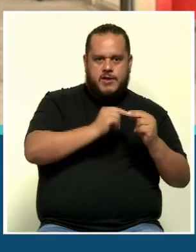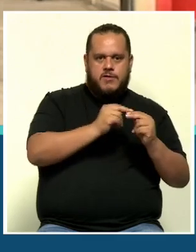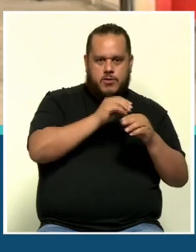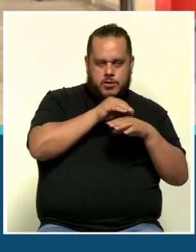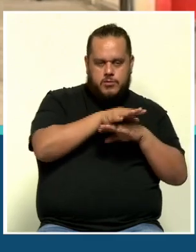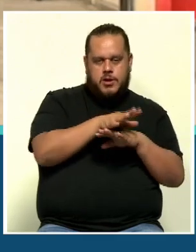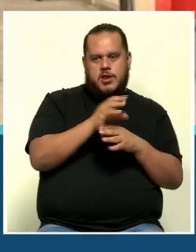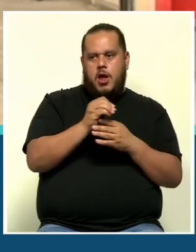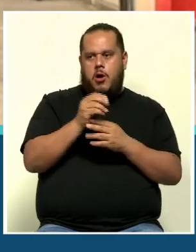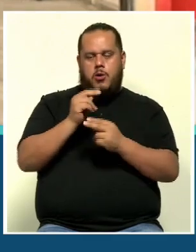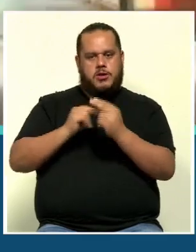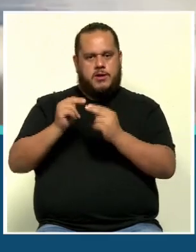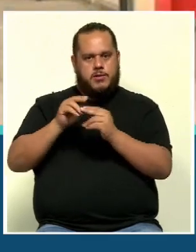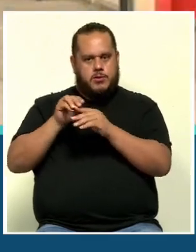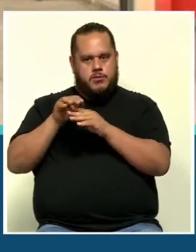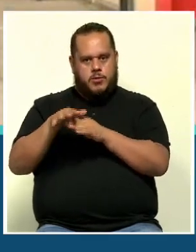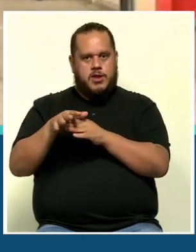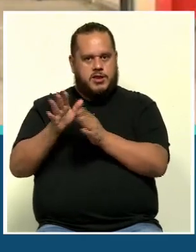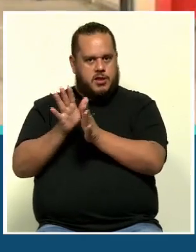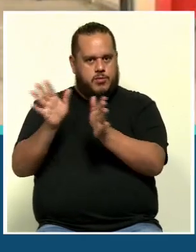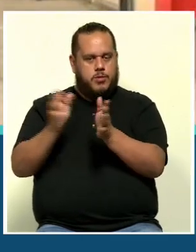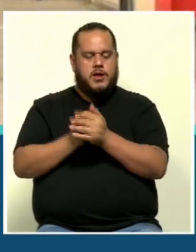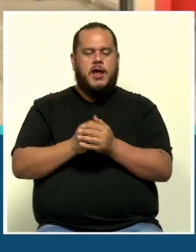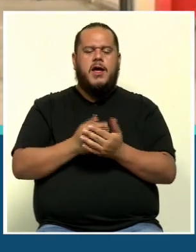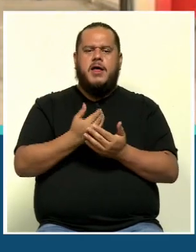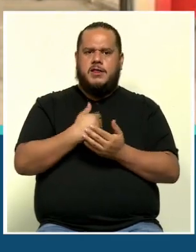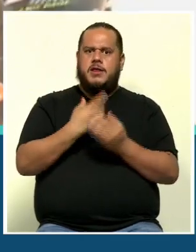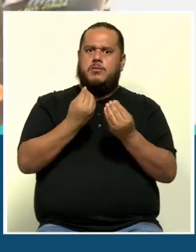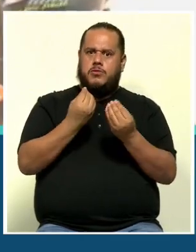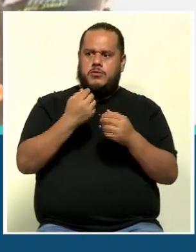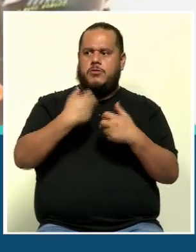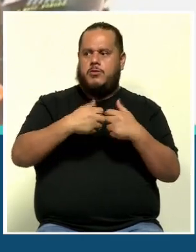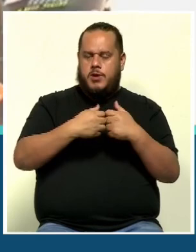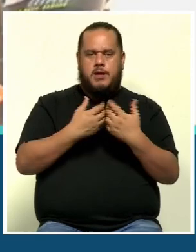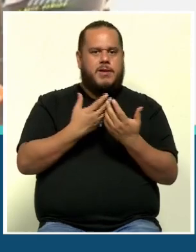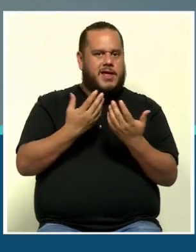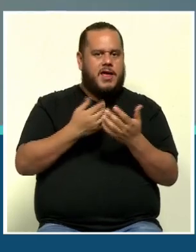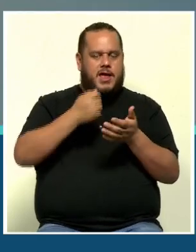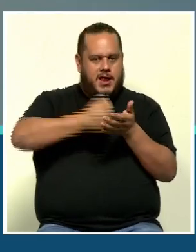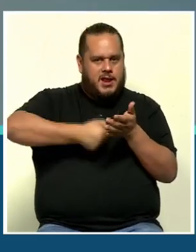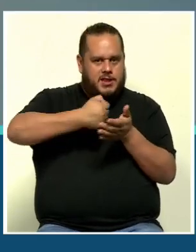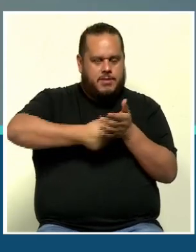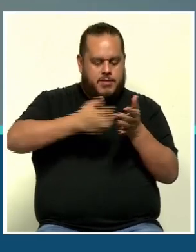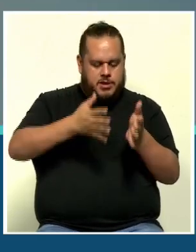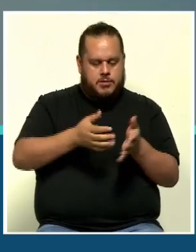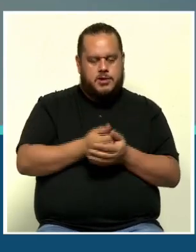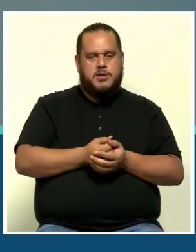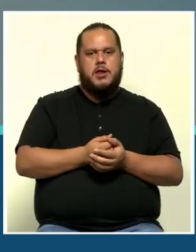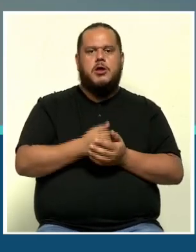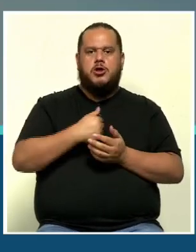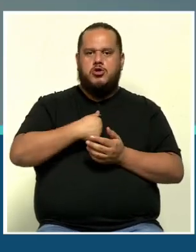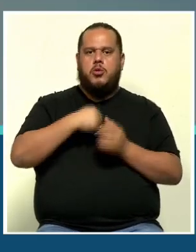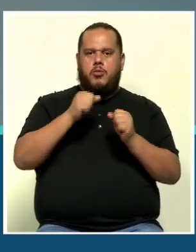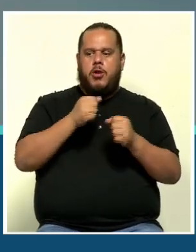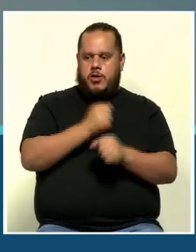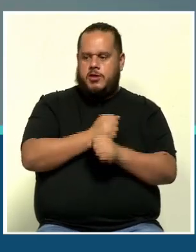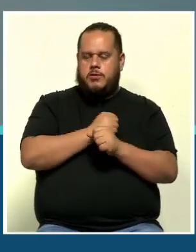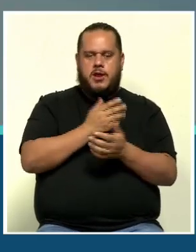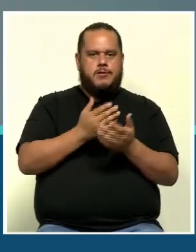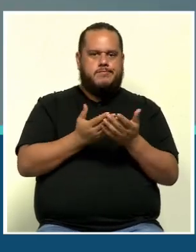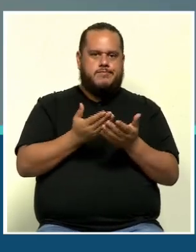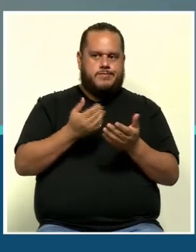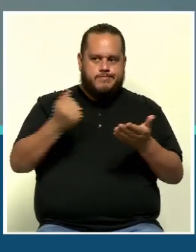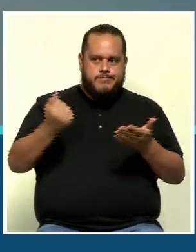pública. El fiscal aseguró que tienen muchas condenas en las apelaciones. Y le puedo sí asegurar, lástima que la misma Corte no le